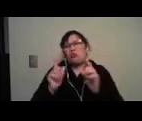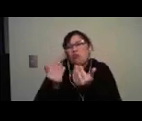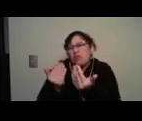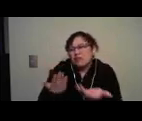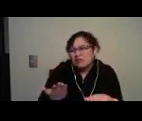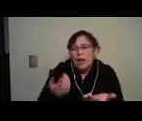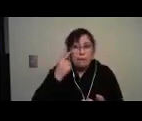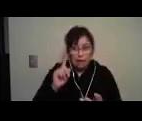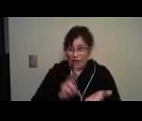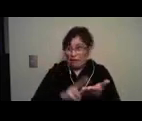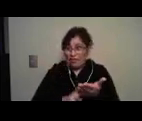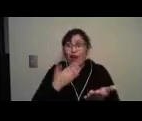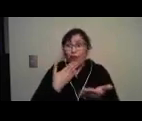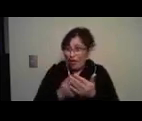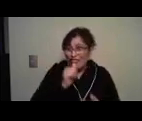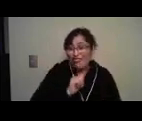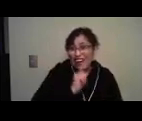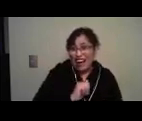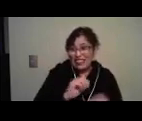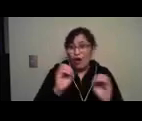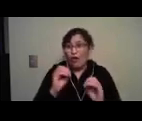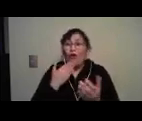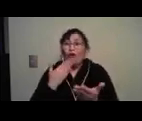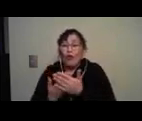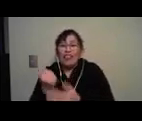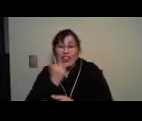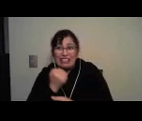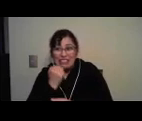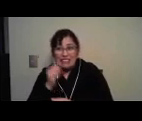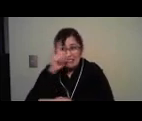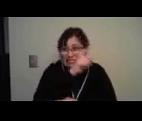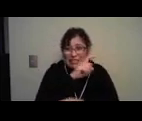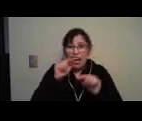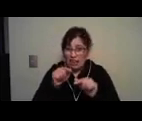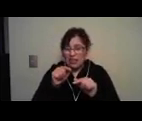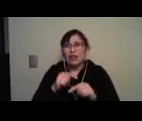en evidencia su importancia cuando están alteradas, ¿ya?